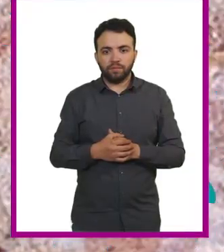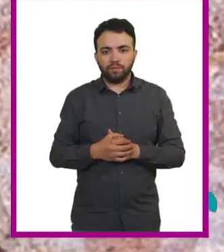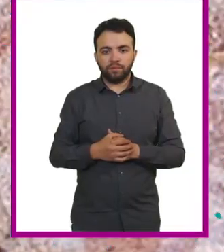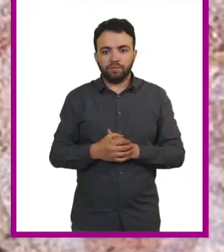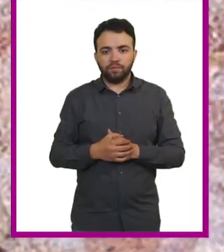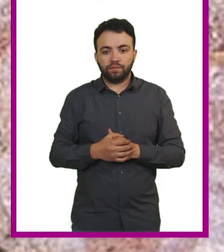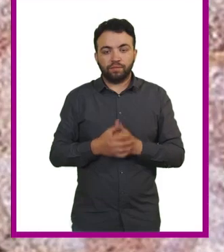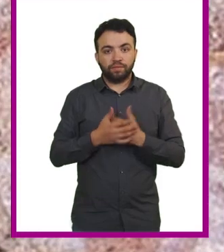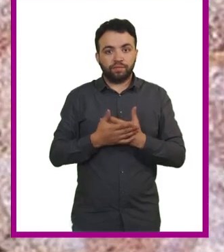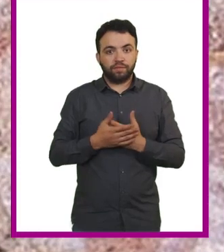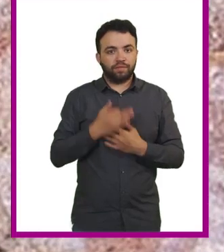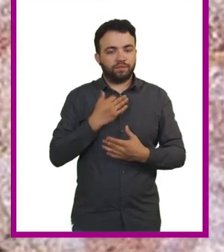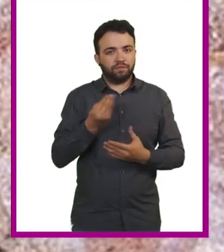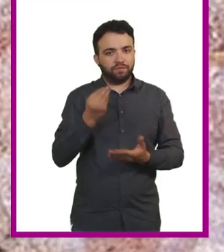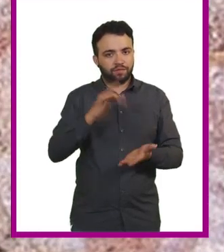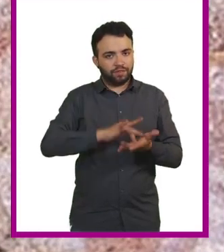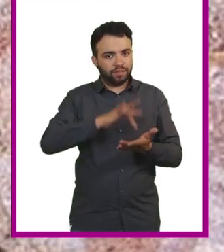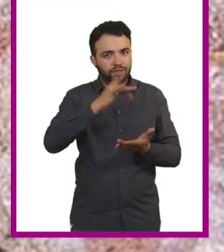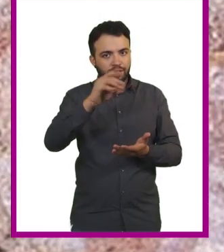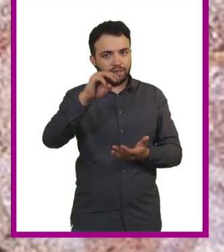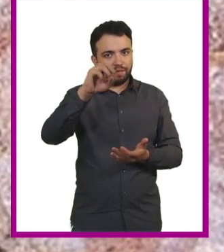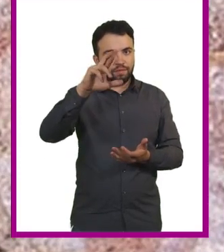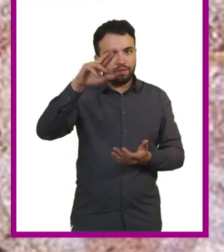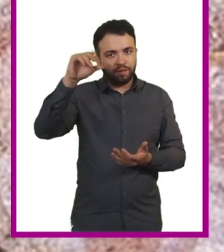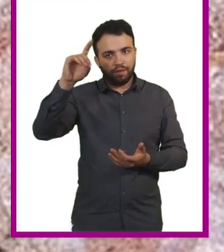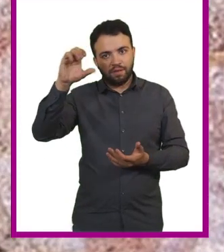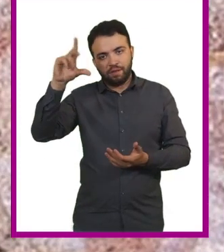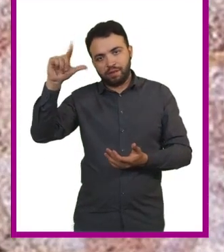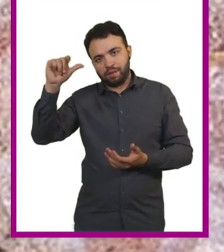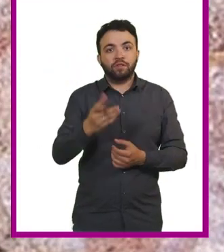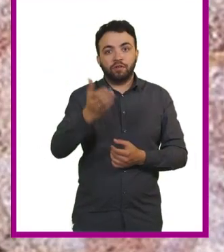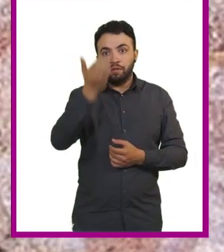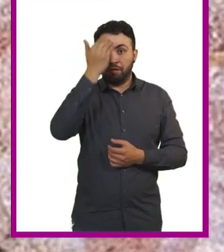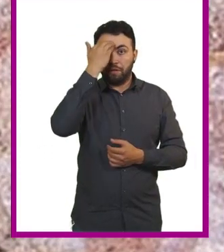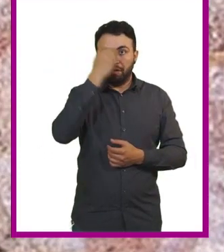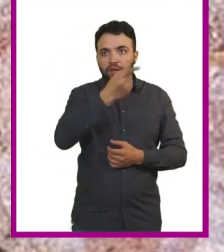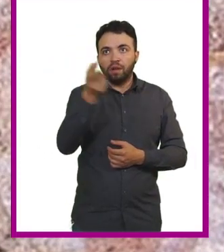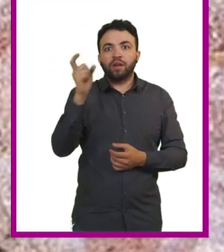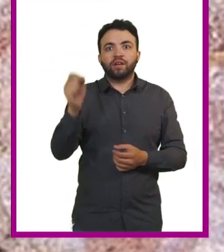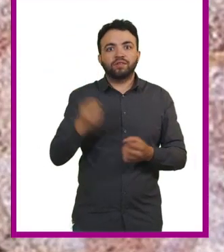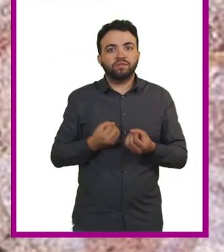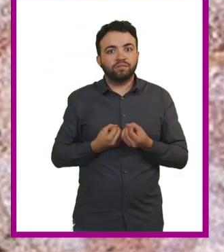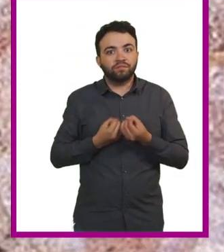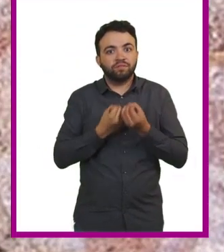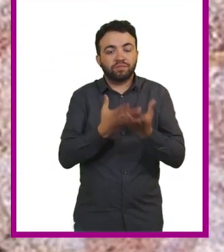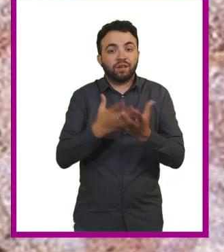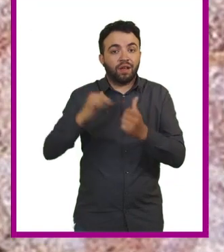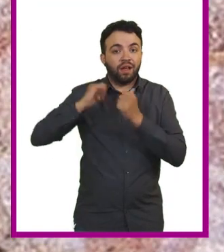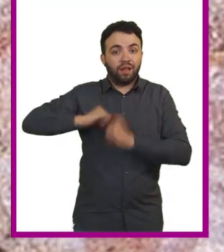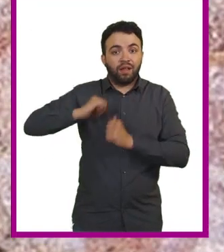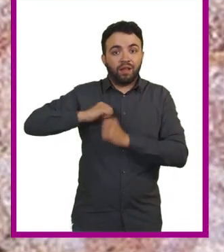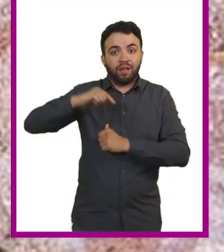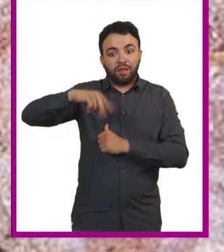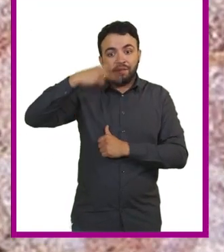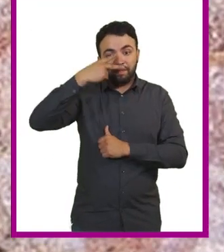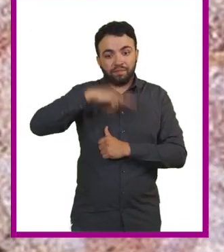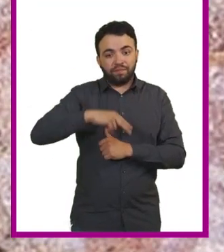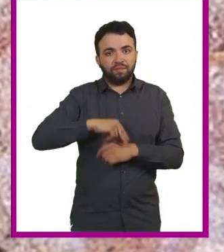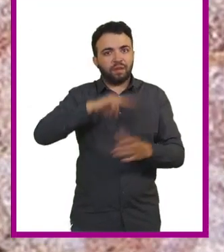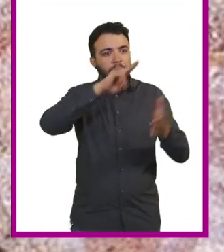Pues mil gracias, doctora María de la Luz. Pues hoy, jóvenes, conocimos una de las manifestaciones artísticas más antiguas que se conocen en